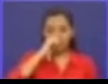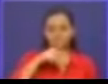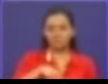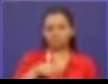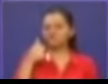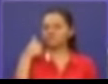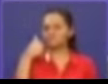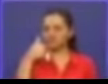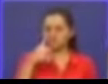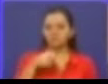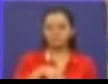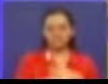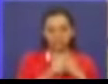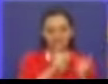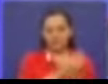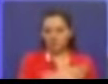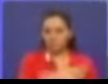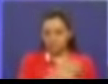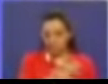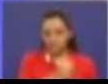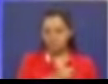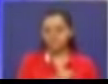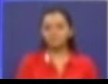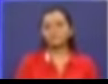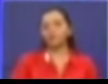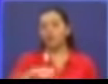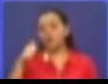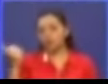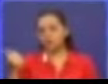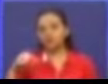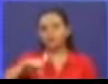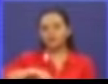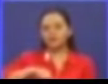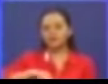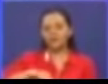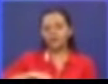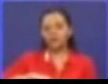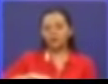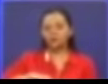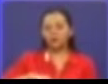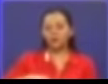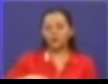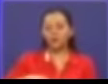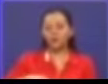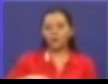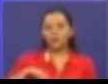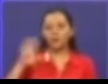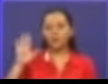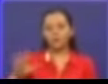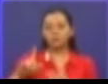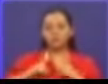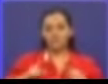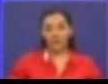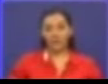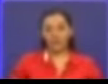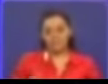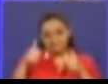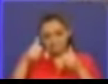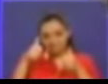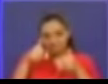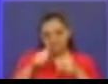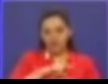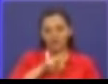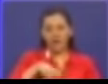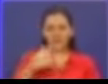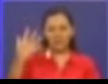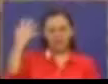12 profesionales de salud, todos los equipos, laboratorio, impecable, todo muy bien atendido. Así que felicitaciones a